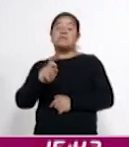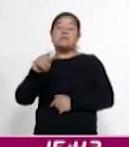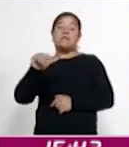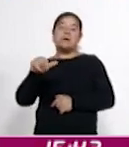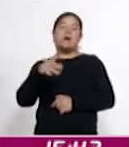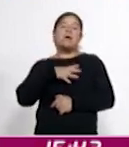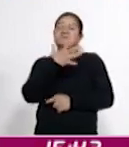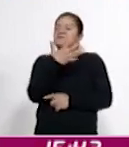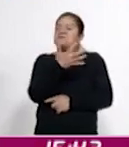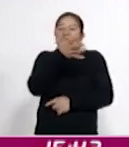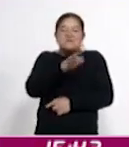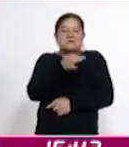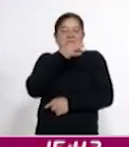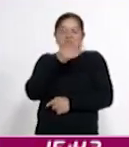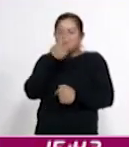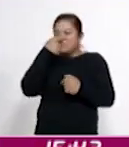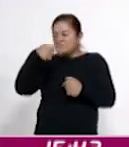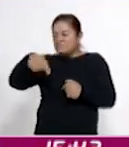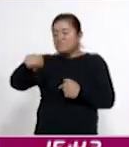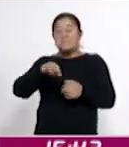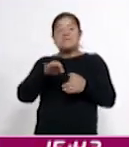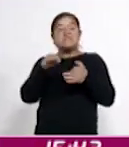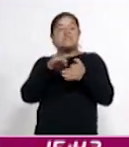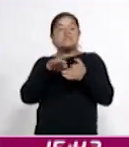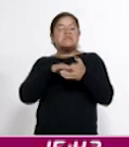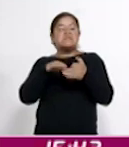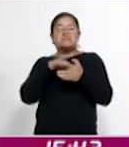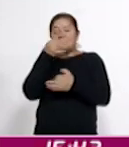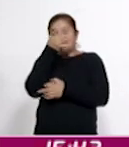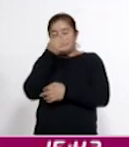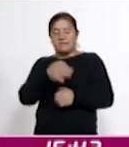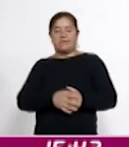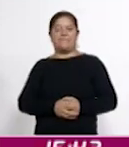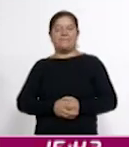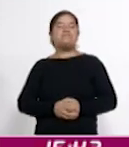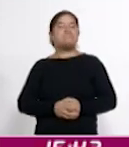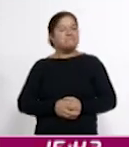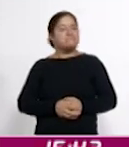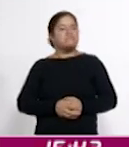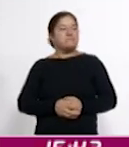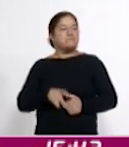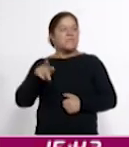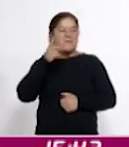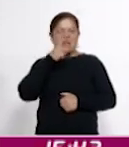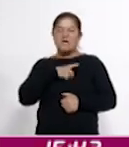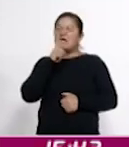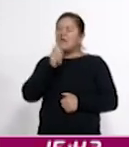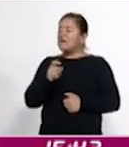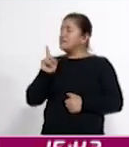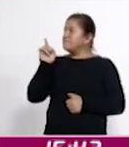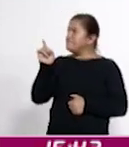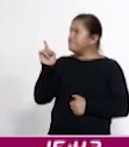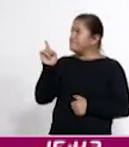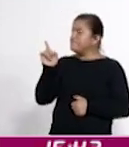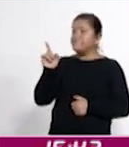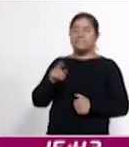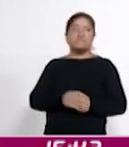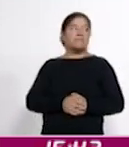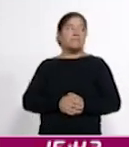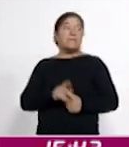donde nosotros estamos. ¿Qué más nos presentan? Nos platicamos un poco sobre ¿es un envuelto de qué es? No, ese es